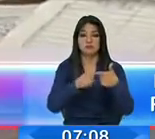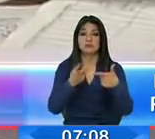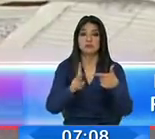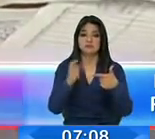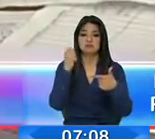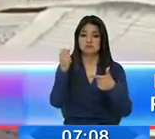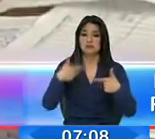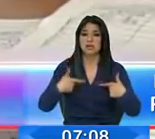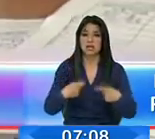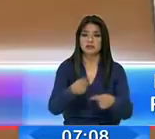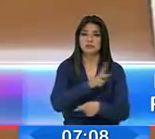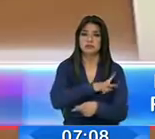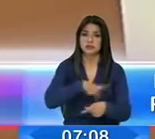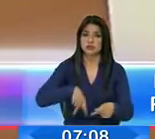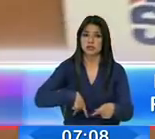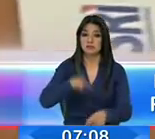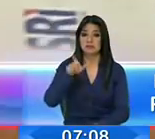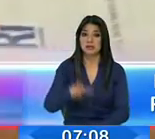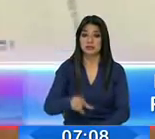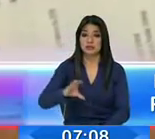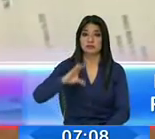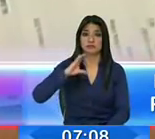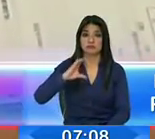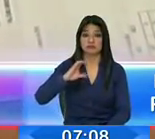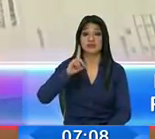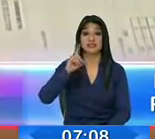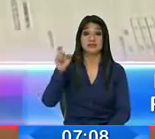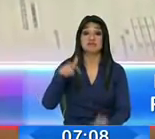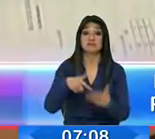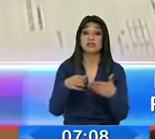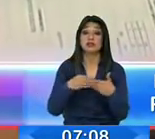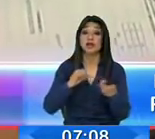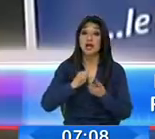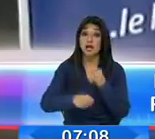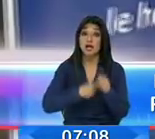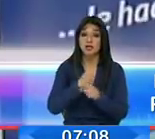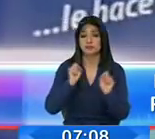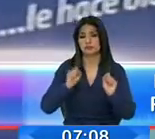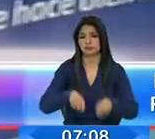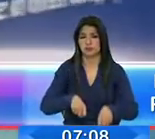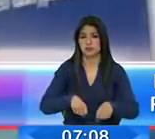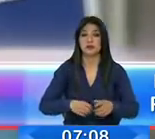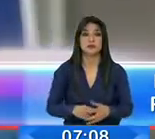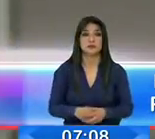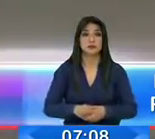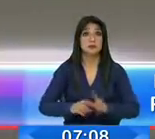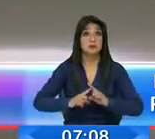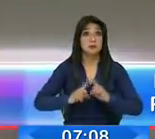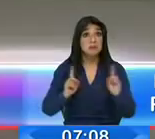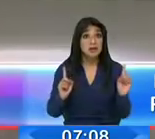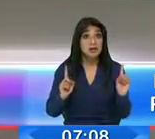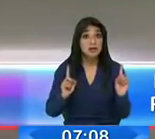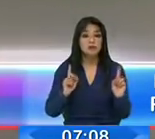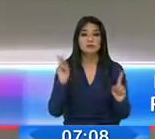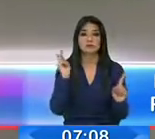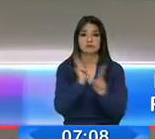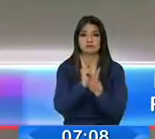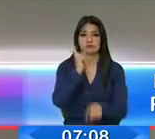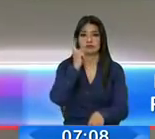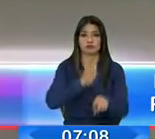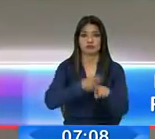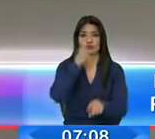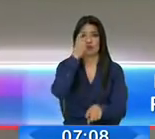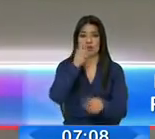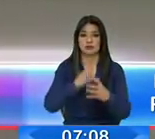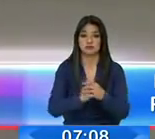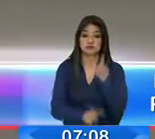gastos personales en personas con ingresos superiores a los $100,000 anuales. Aunque en este aspecto se hace una puntualización para que